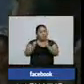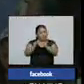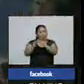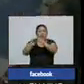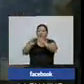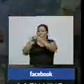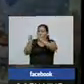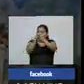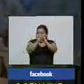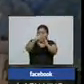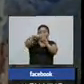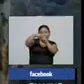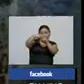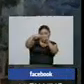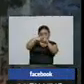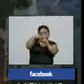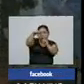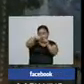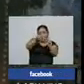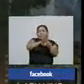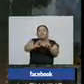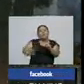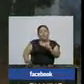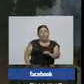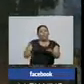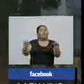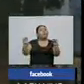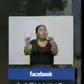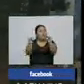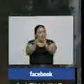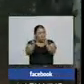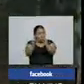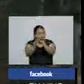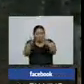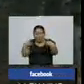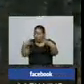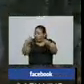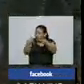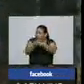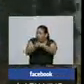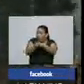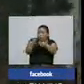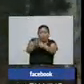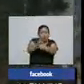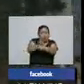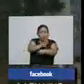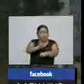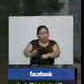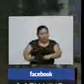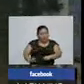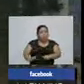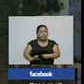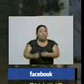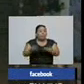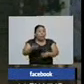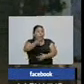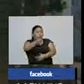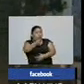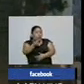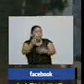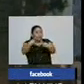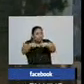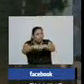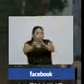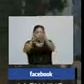cristiana a nivel nacional y por supuesto a toda la sociedad en su particularidad. Nosotros nos vamos a